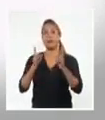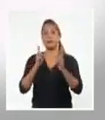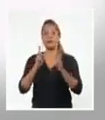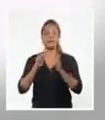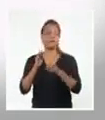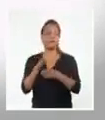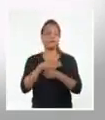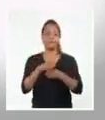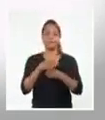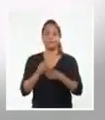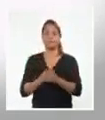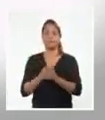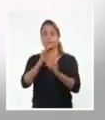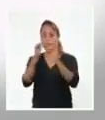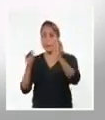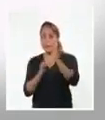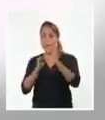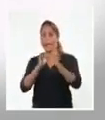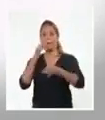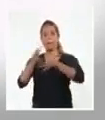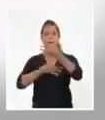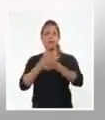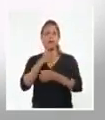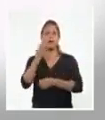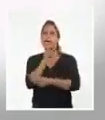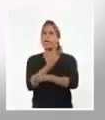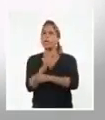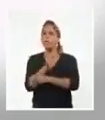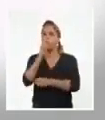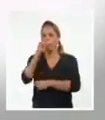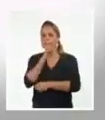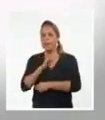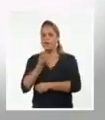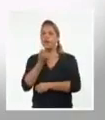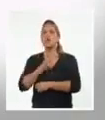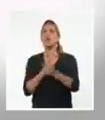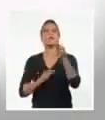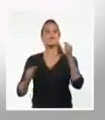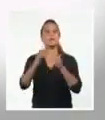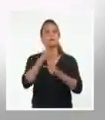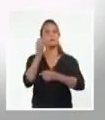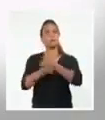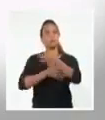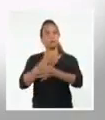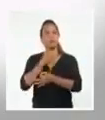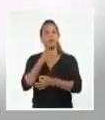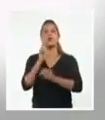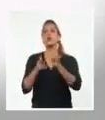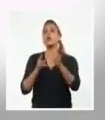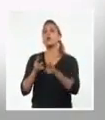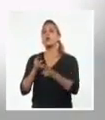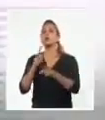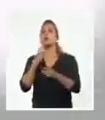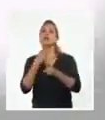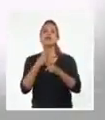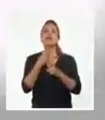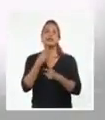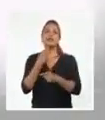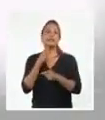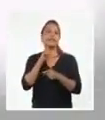más abajo agrega educo amigos según los principios adecuados lo orientó sexualmente según mi definición o con